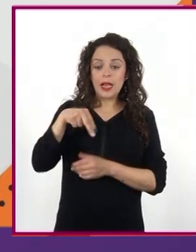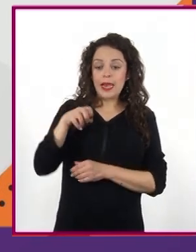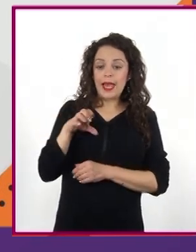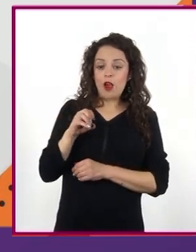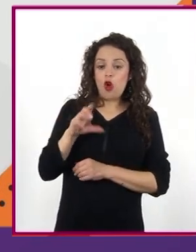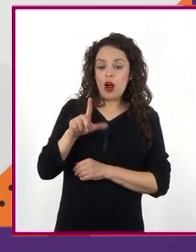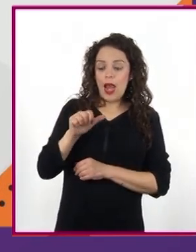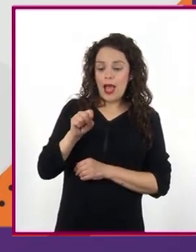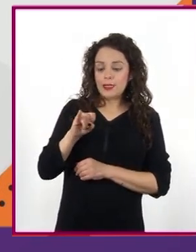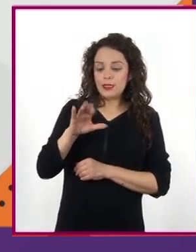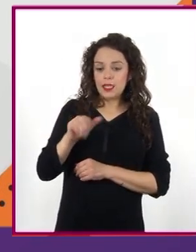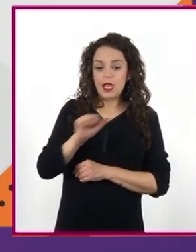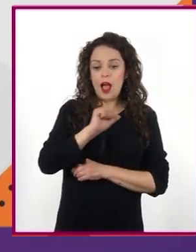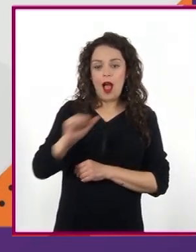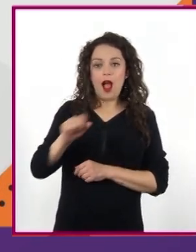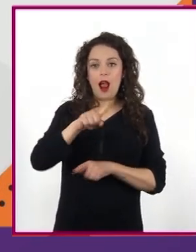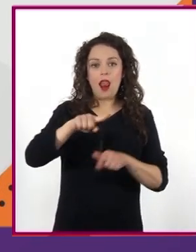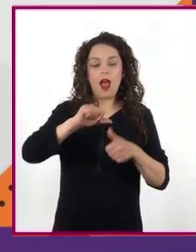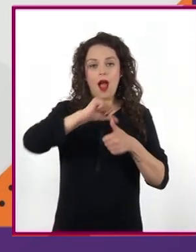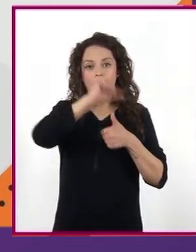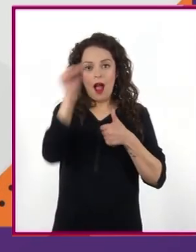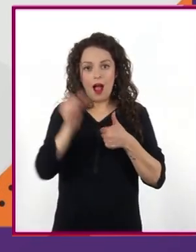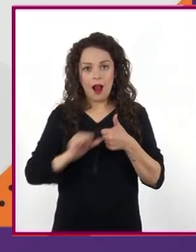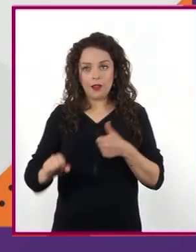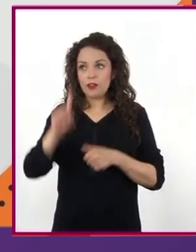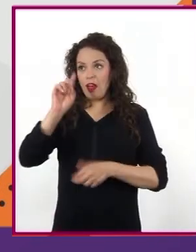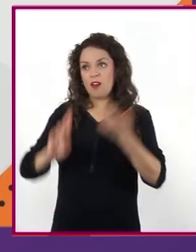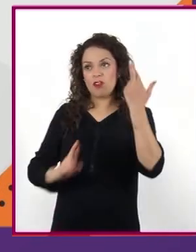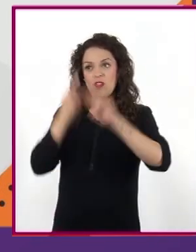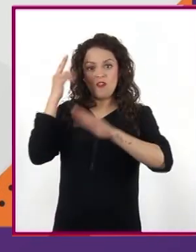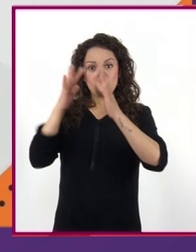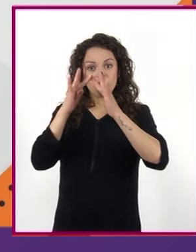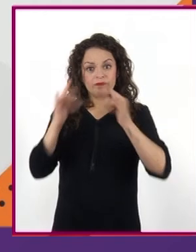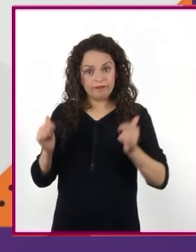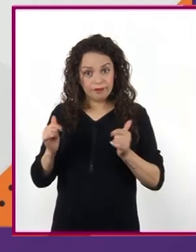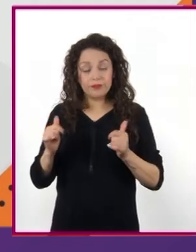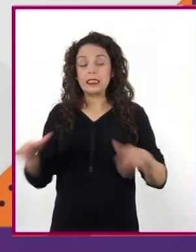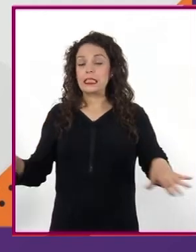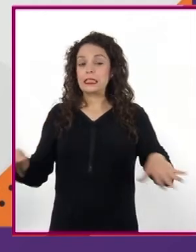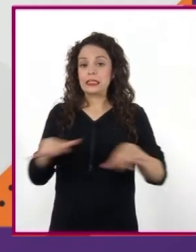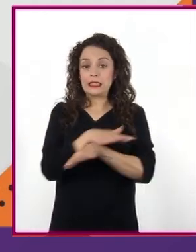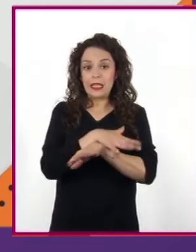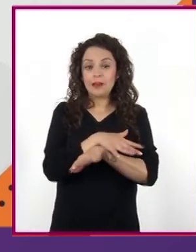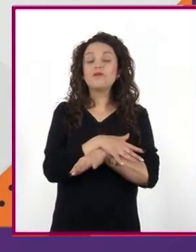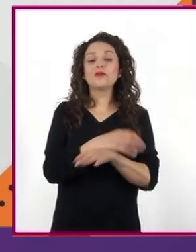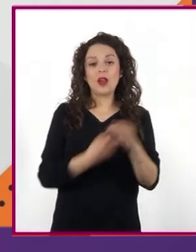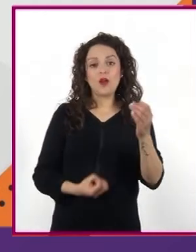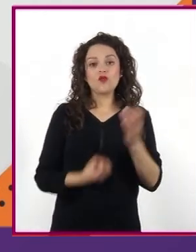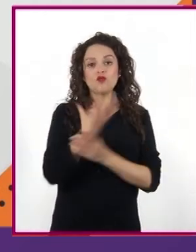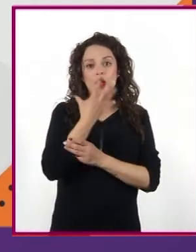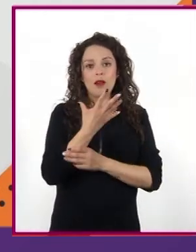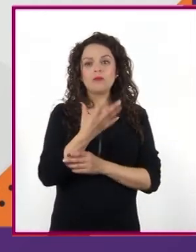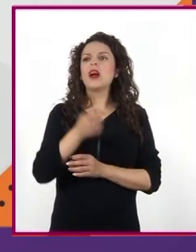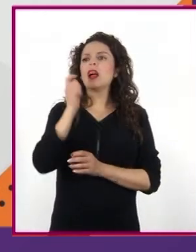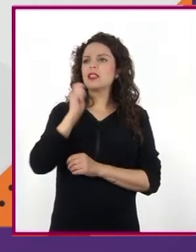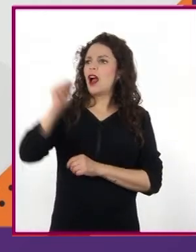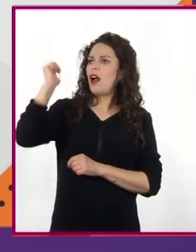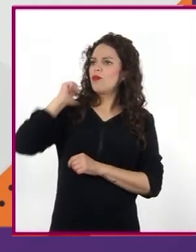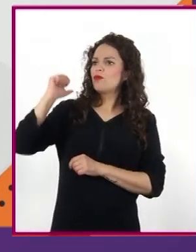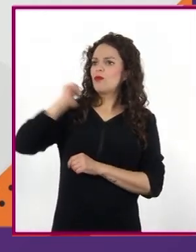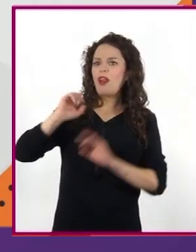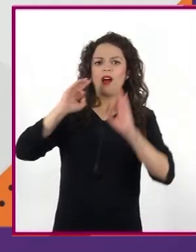la Ilustración francesa, revitalizó la tradición clásica y se retomaron los estilos antiguos. Con